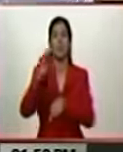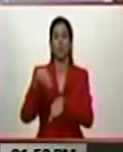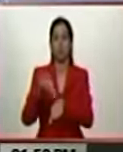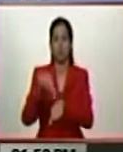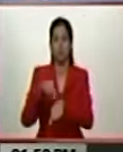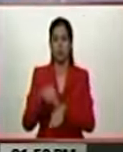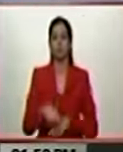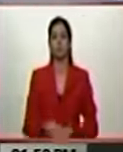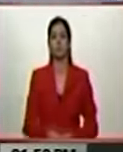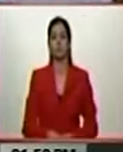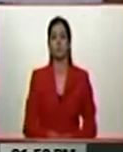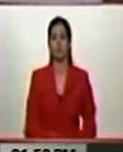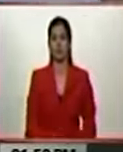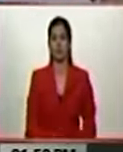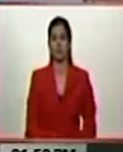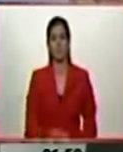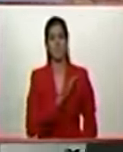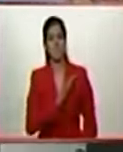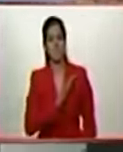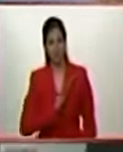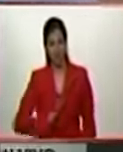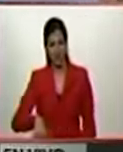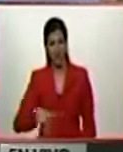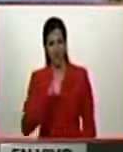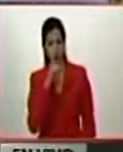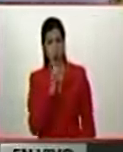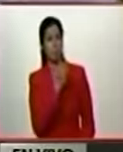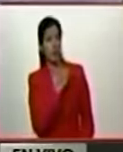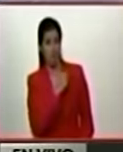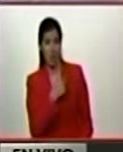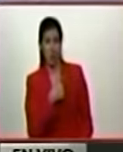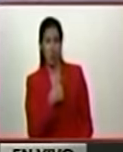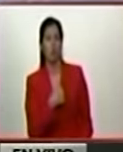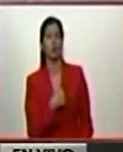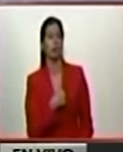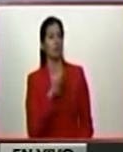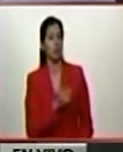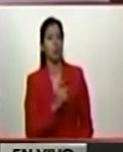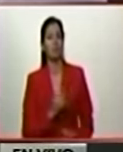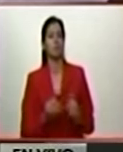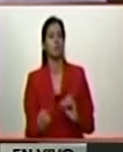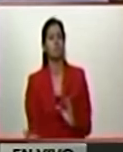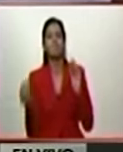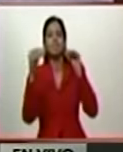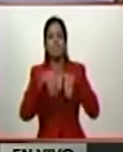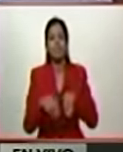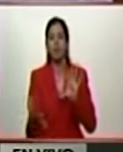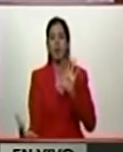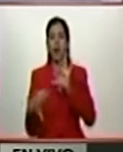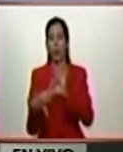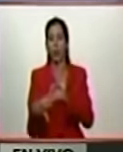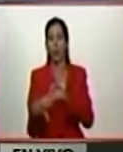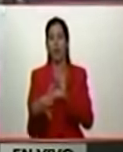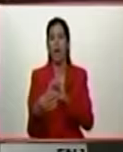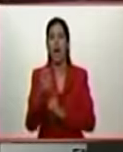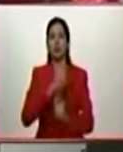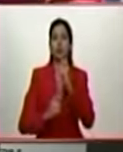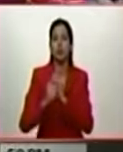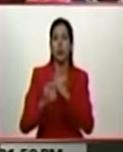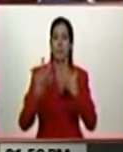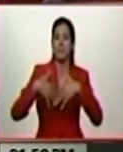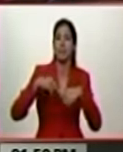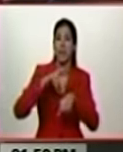que hemos consorciado. El presidente Nicolás nos dijo, Elías, forma un consorcio con empresas nacionales para que sea